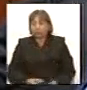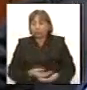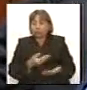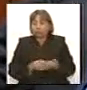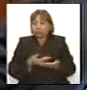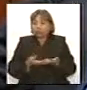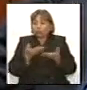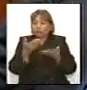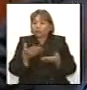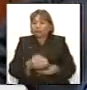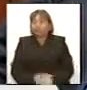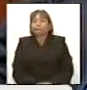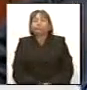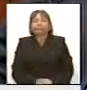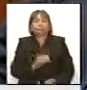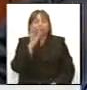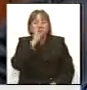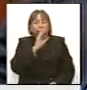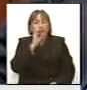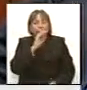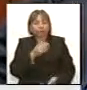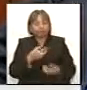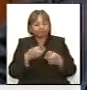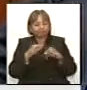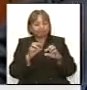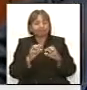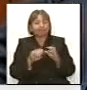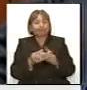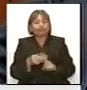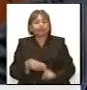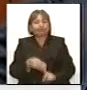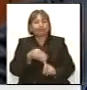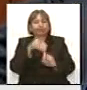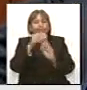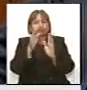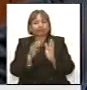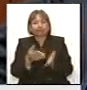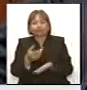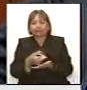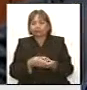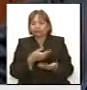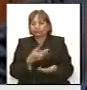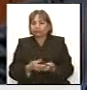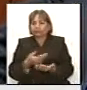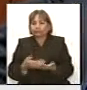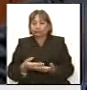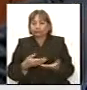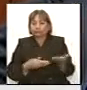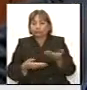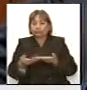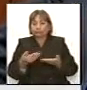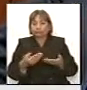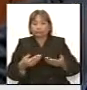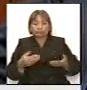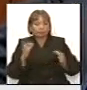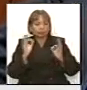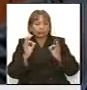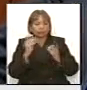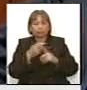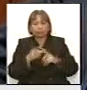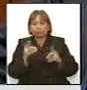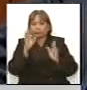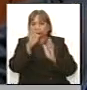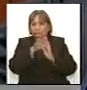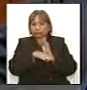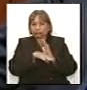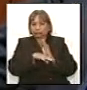propuesta busca autorizar al proyecto especial para realizar contrataciones de bienes y servicios cuyo valor referencial sea menor